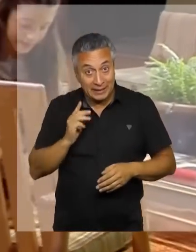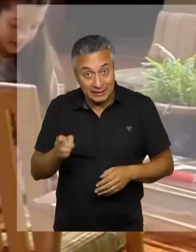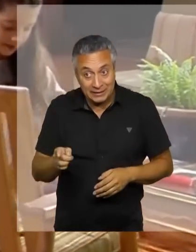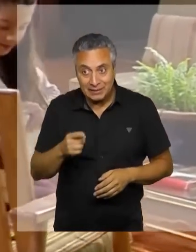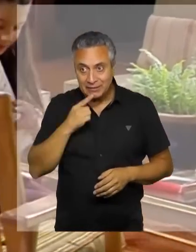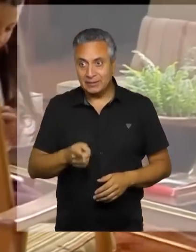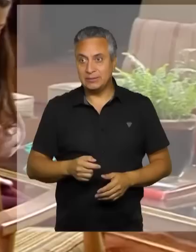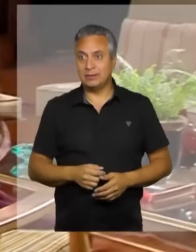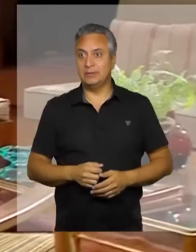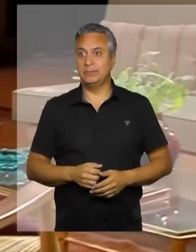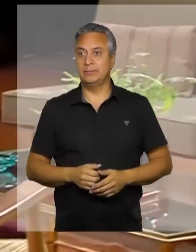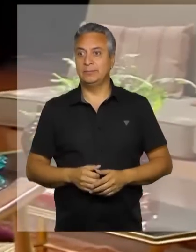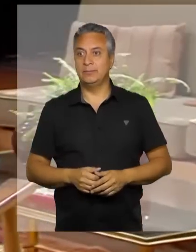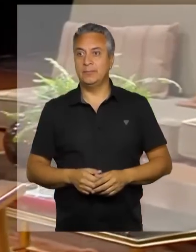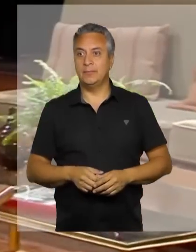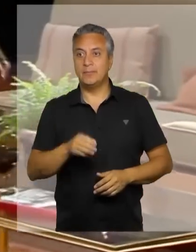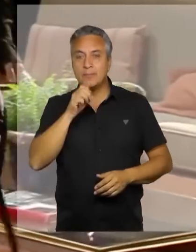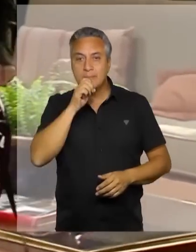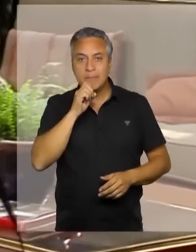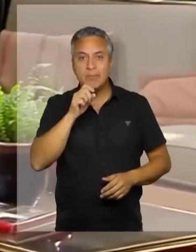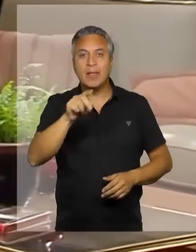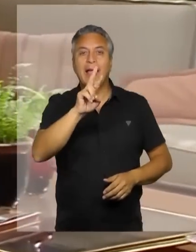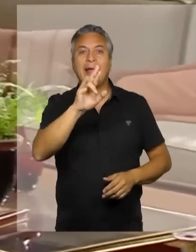¡Rita! ¡No me fui!